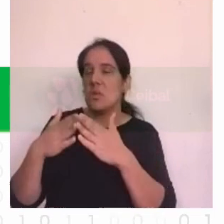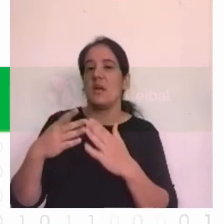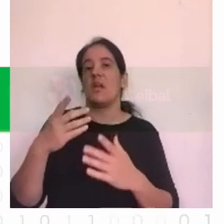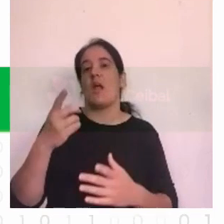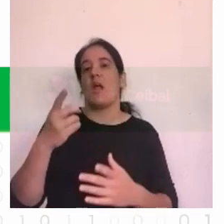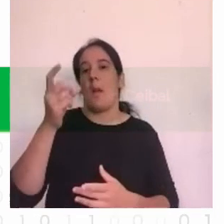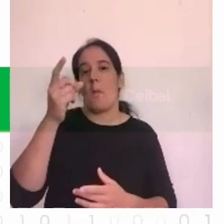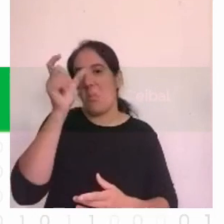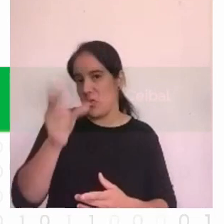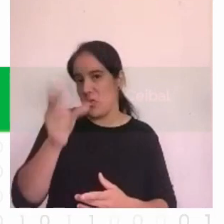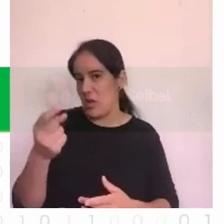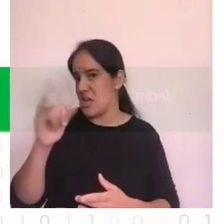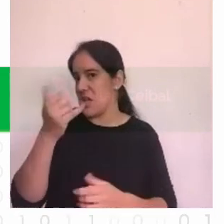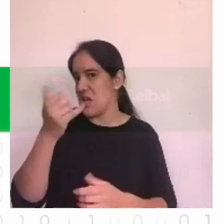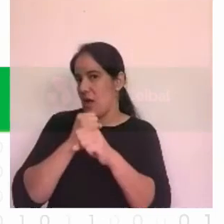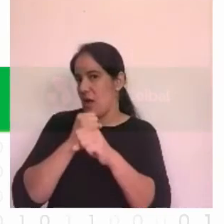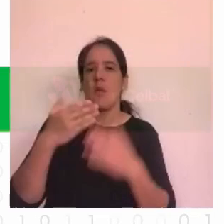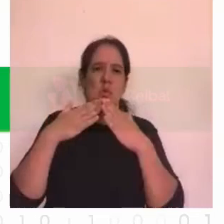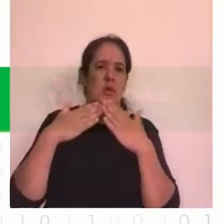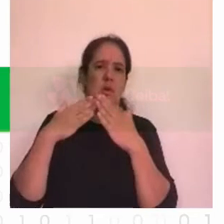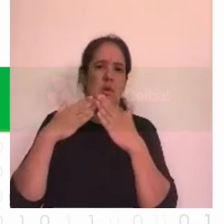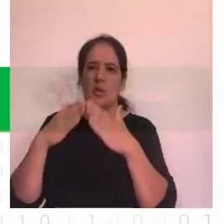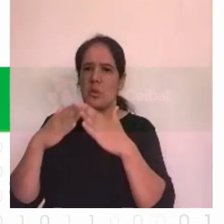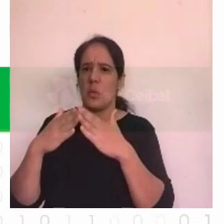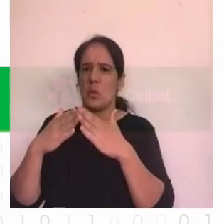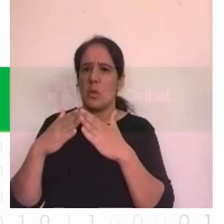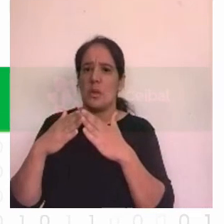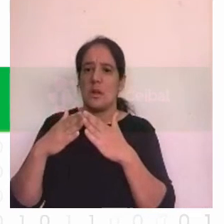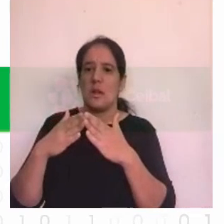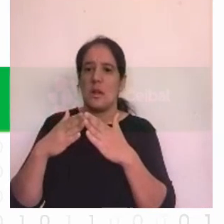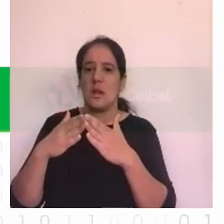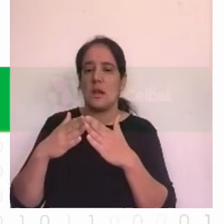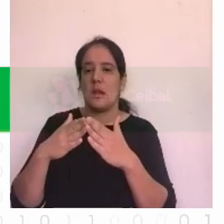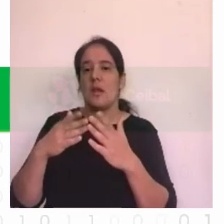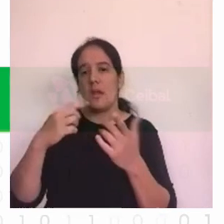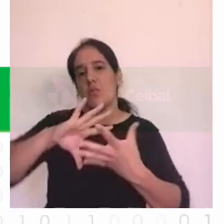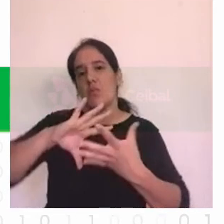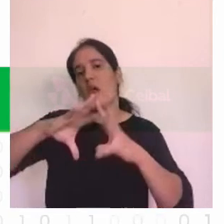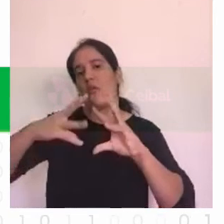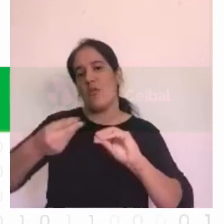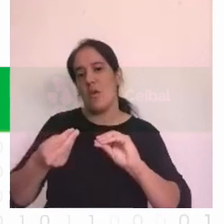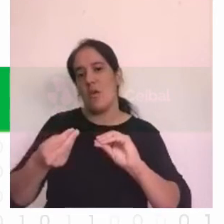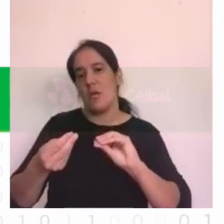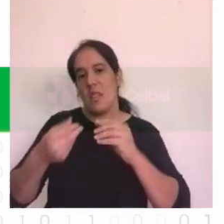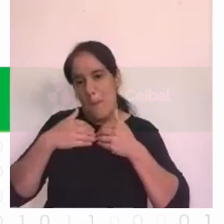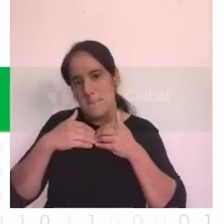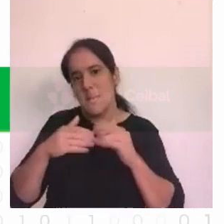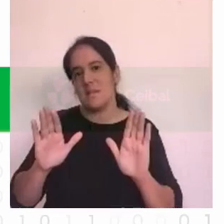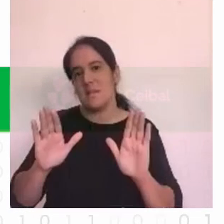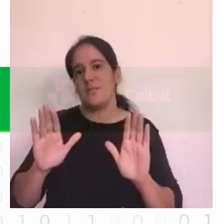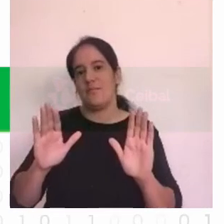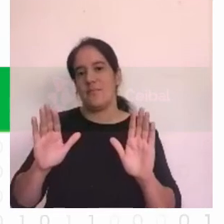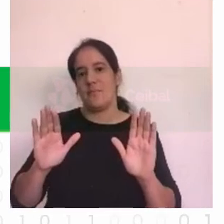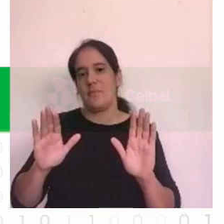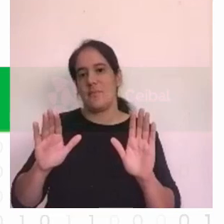hagan todas las preguntas que tengan que hacer, que es de alguna manera es una manera de empezar y seguramente van a ser muy bienvenidos